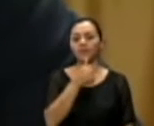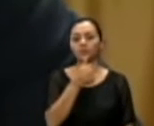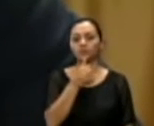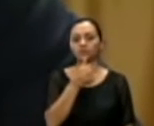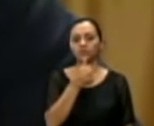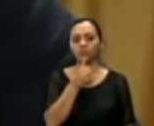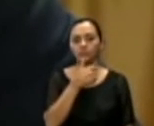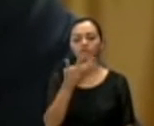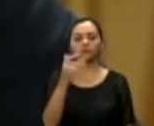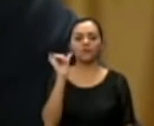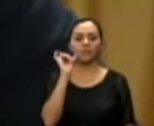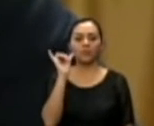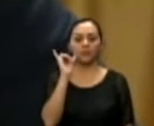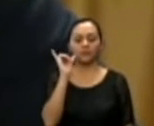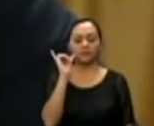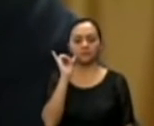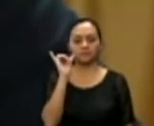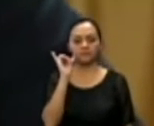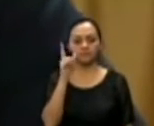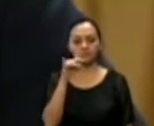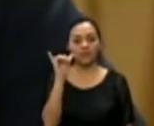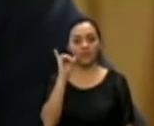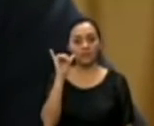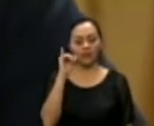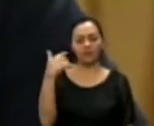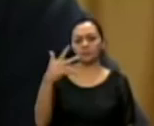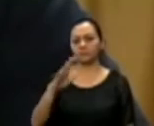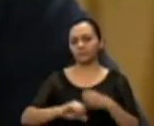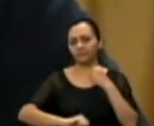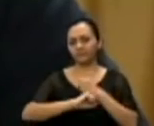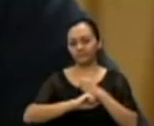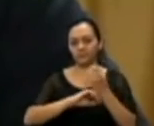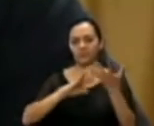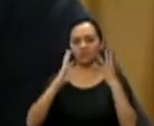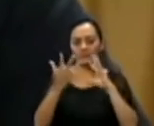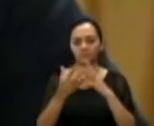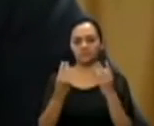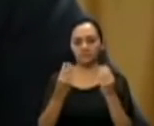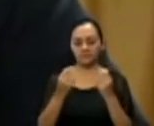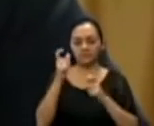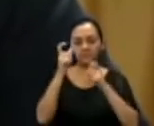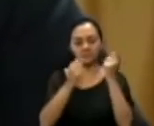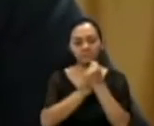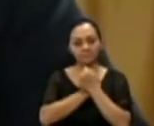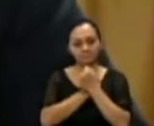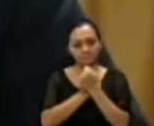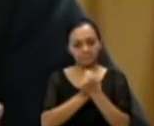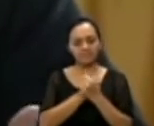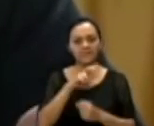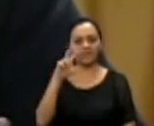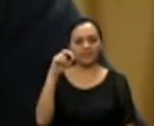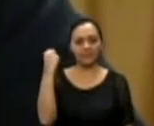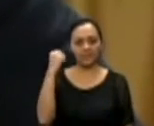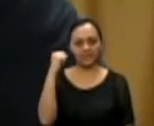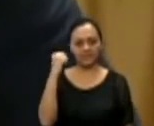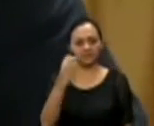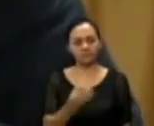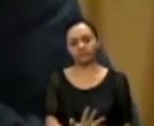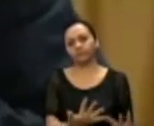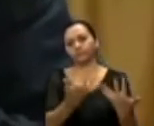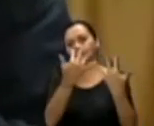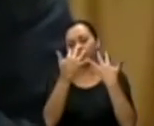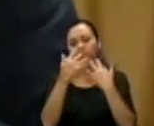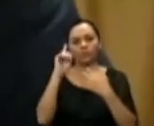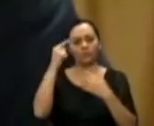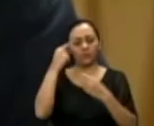en amaguaña no amaban a un bastión de la revolución ciudadana como nos quiere la gente el 30 es el 2010 como salieron espontáneamente a defender a su